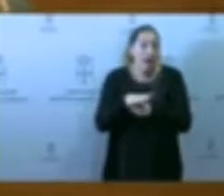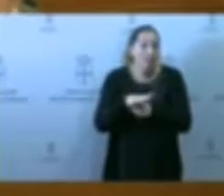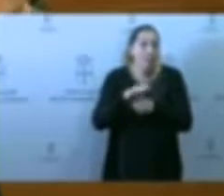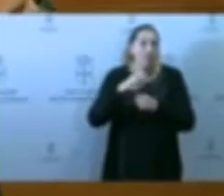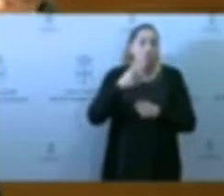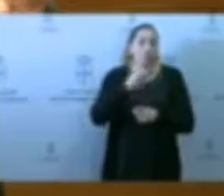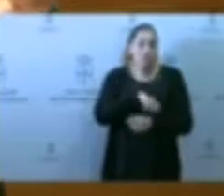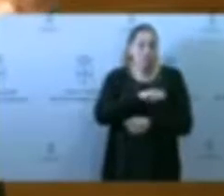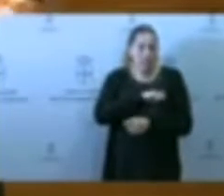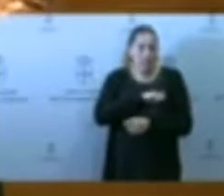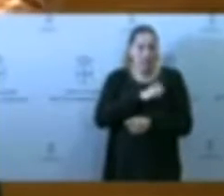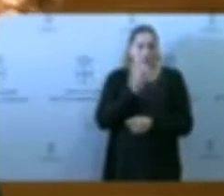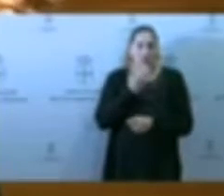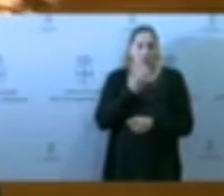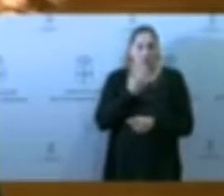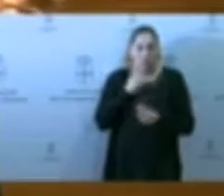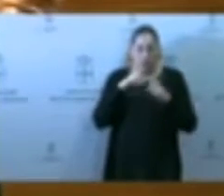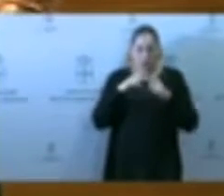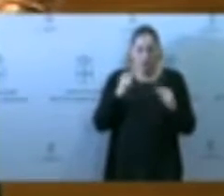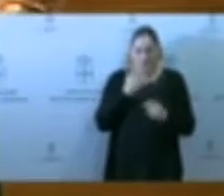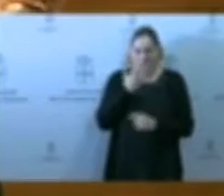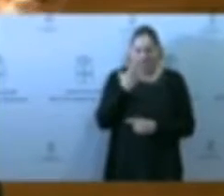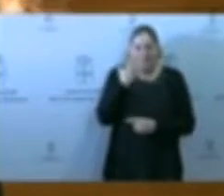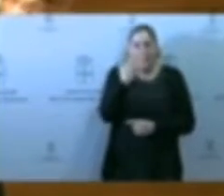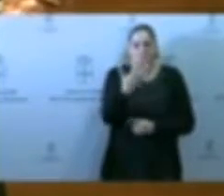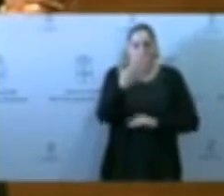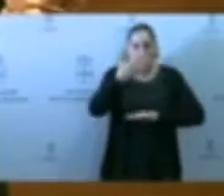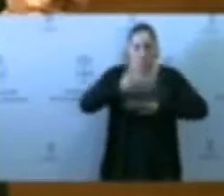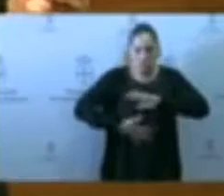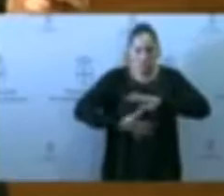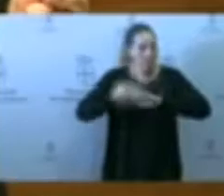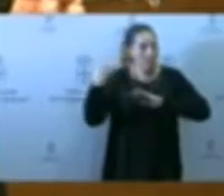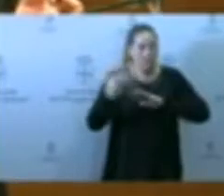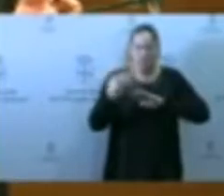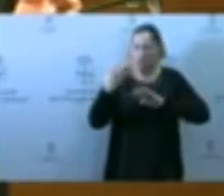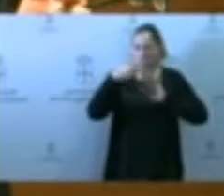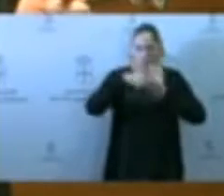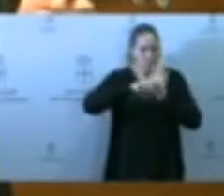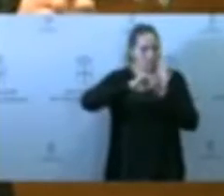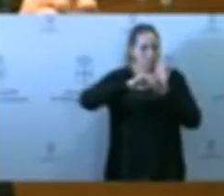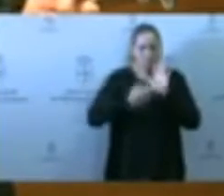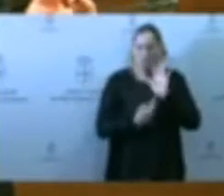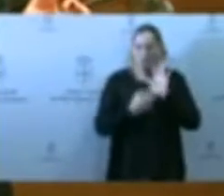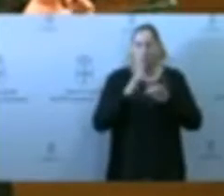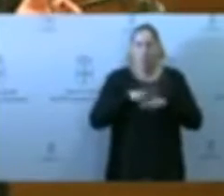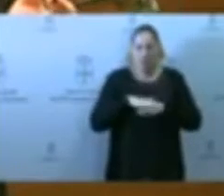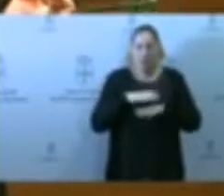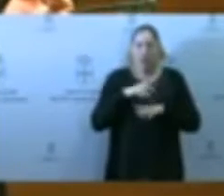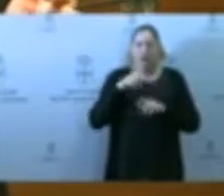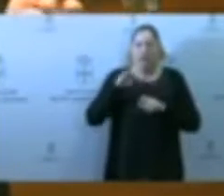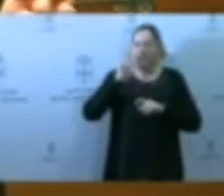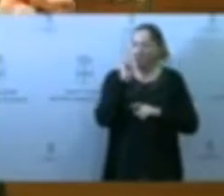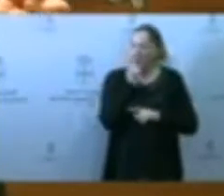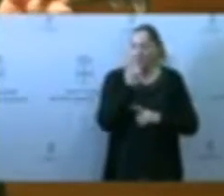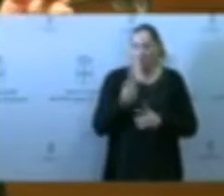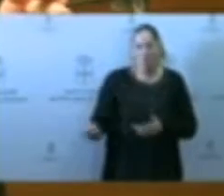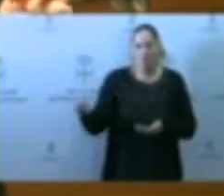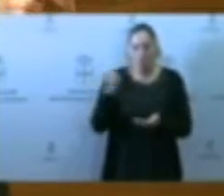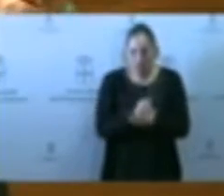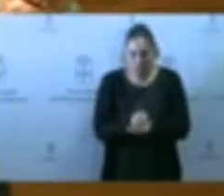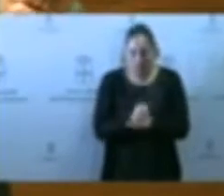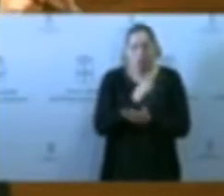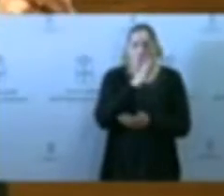ámbito asturiano. Podemos y debemos modificarlo normativamente para que no se produzca otro error de salto, porque si